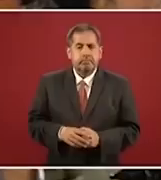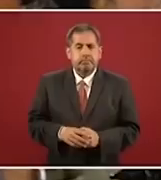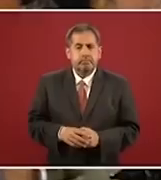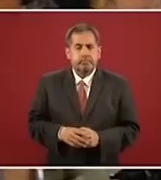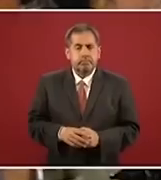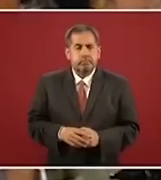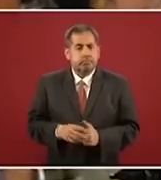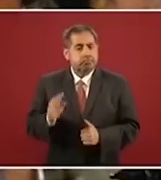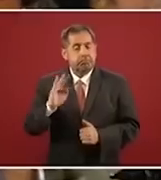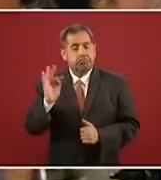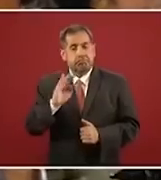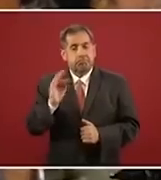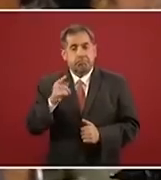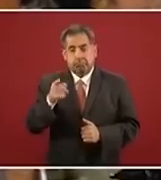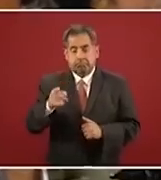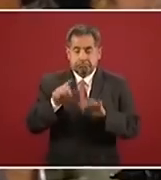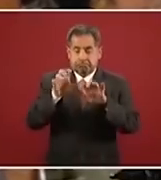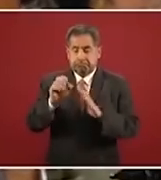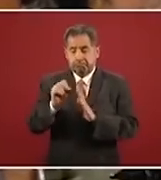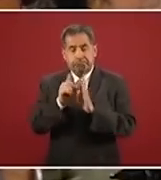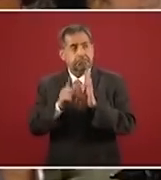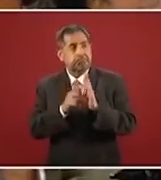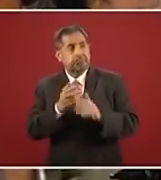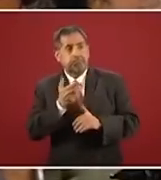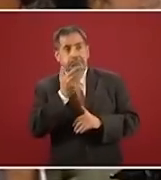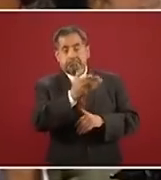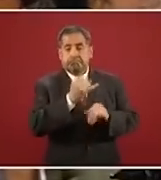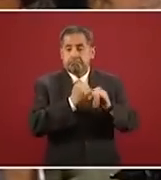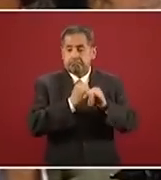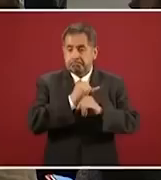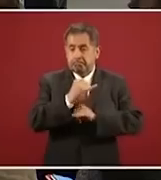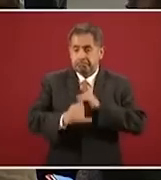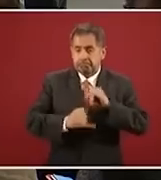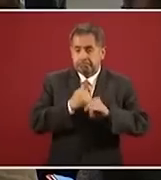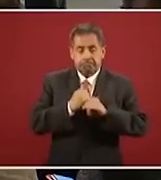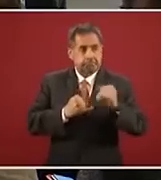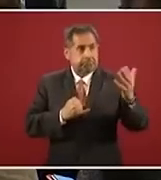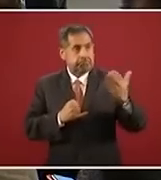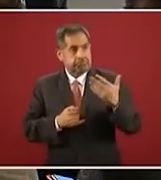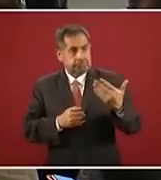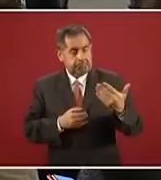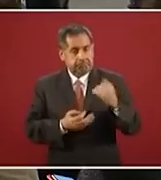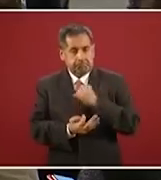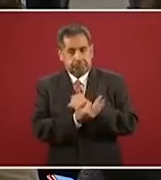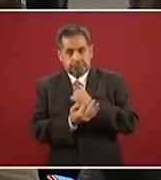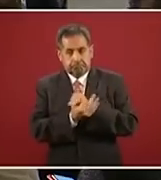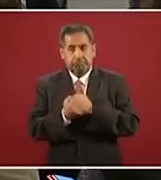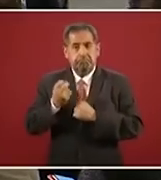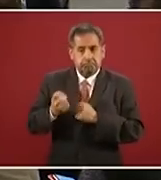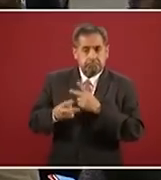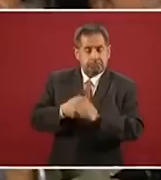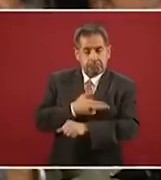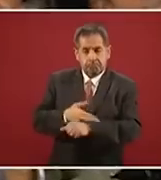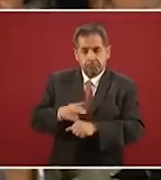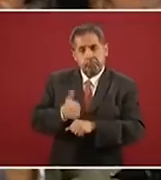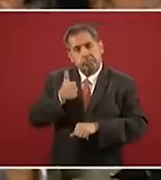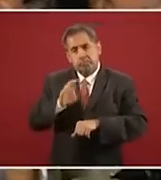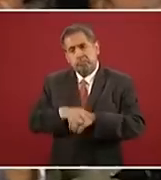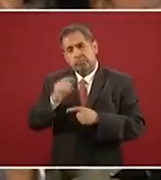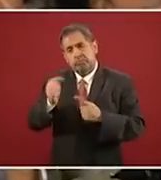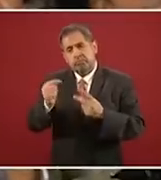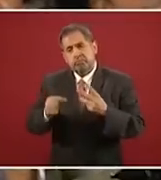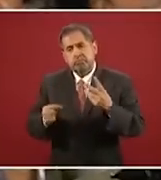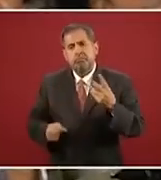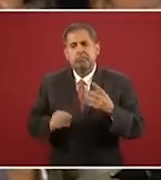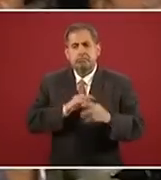solicitud a la corte es las acciones internaciones que se emprenderán o habrá otras acciones que se